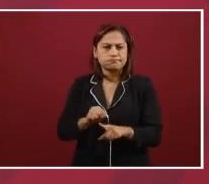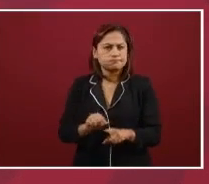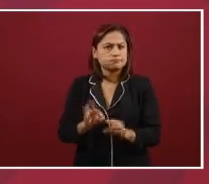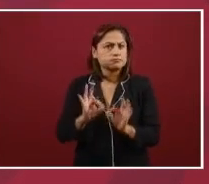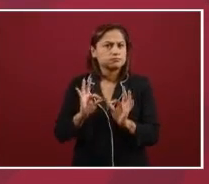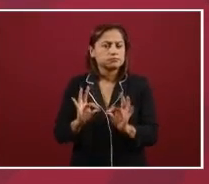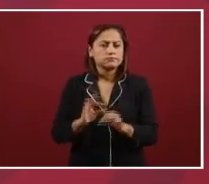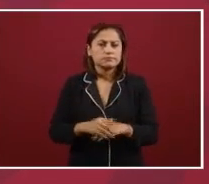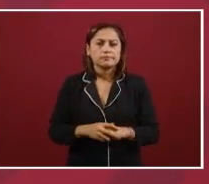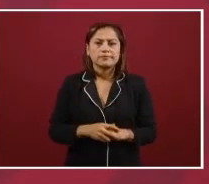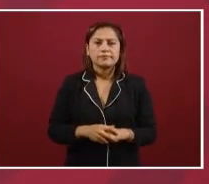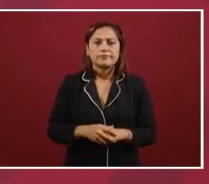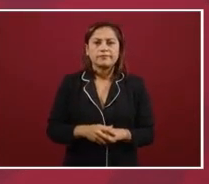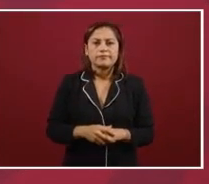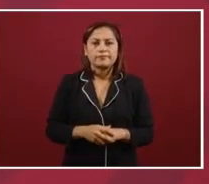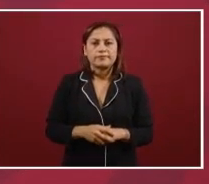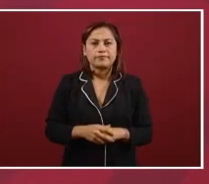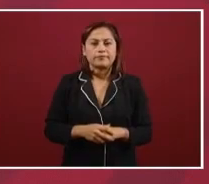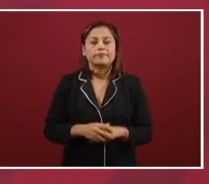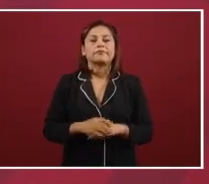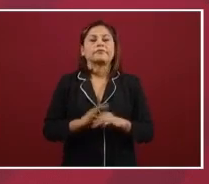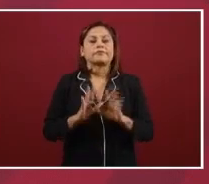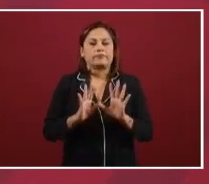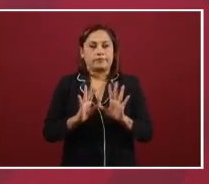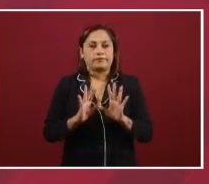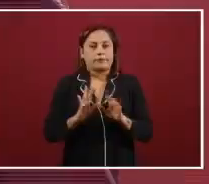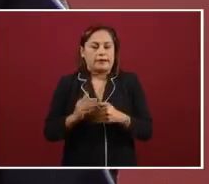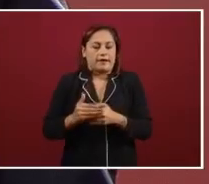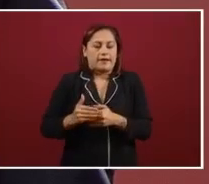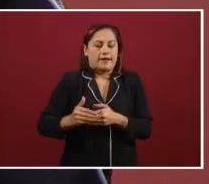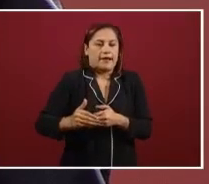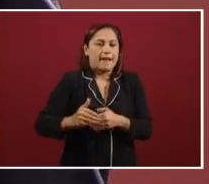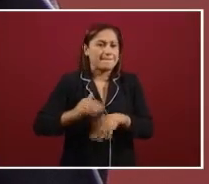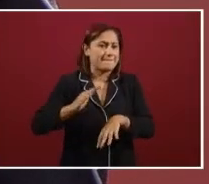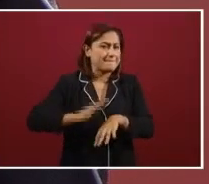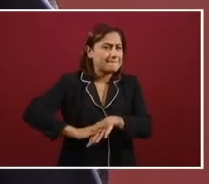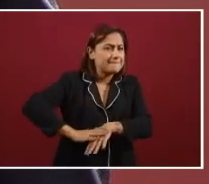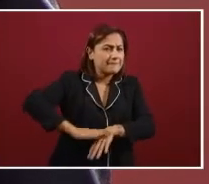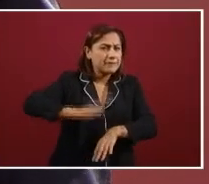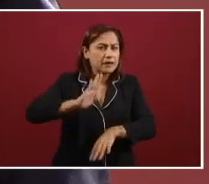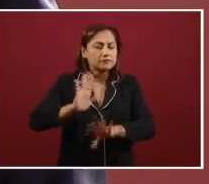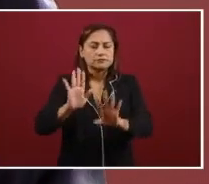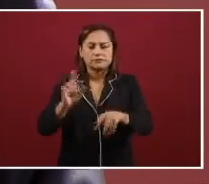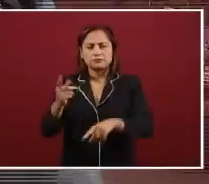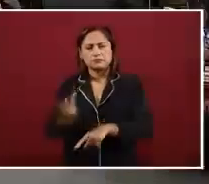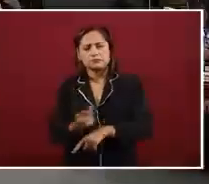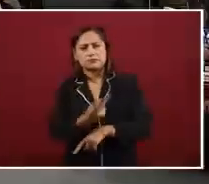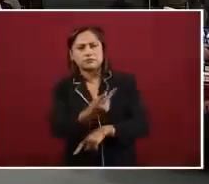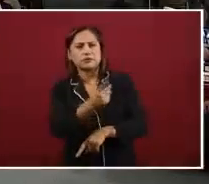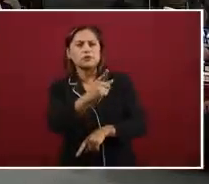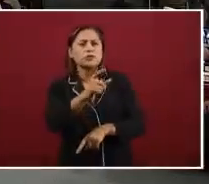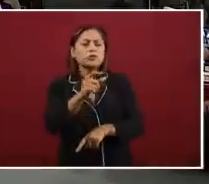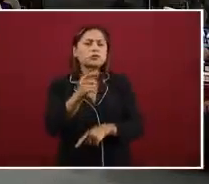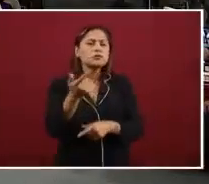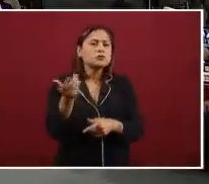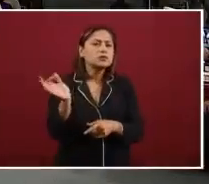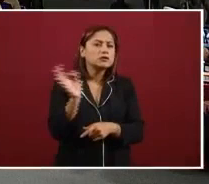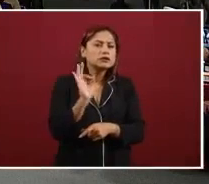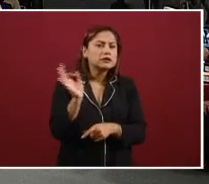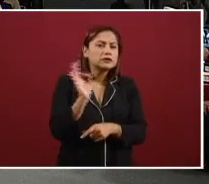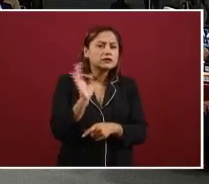Desde luego, va a haber más crecimiento. Y también habrá más medidas como la tomada ayer de quitarle,